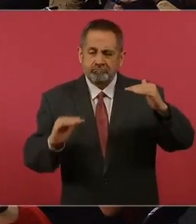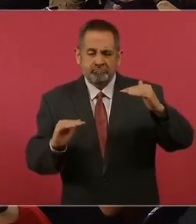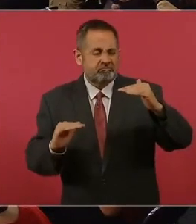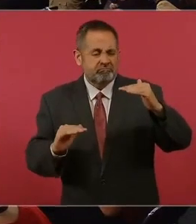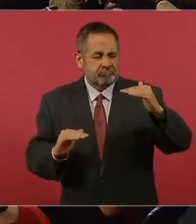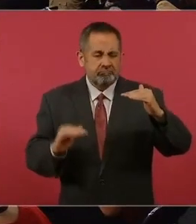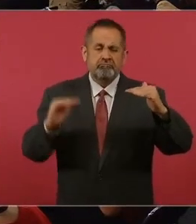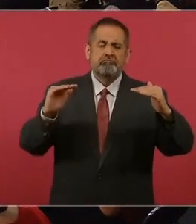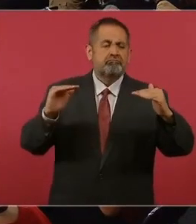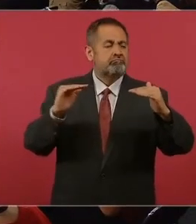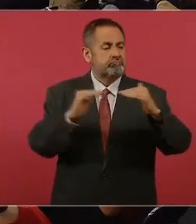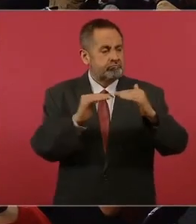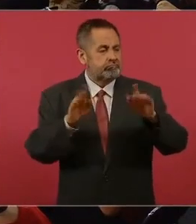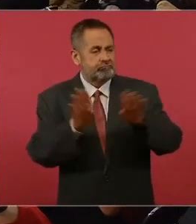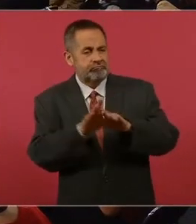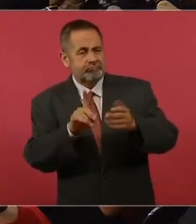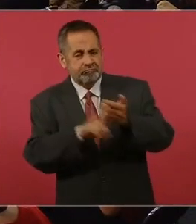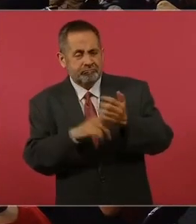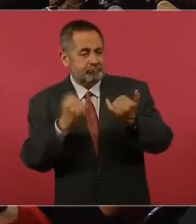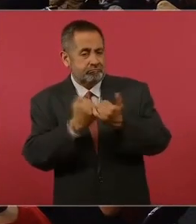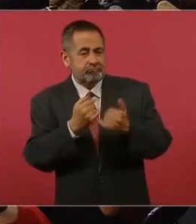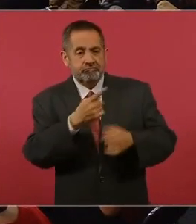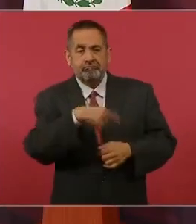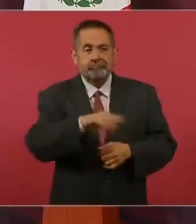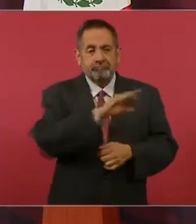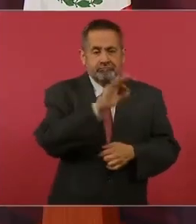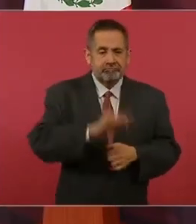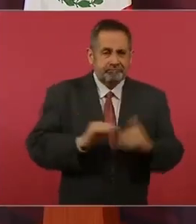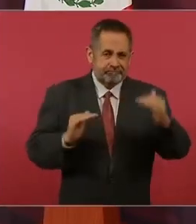porcentaje de incremento